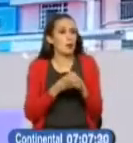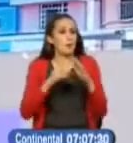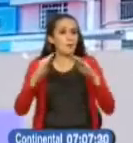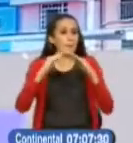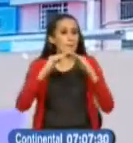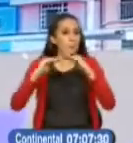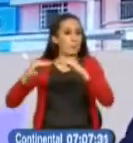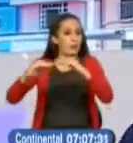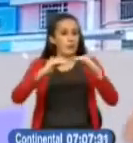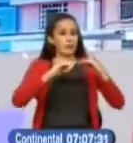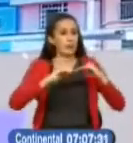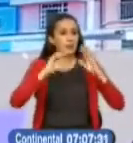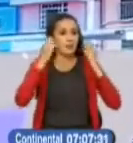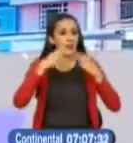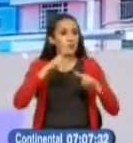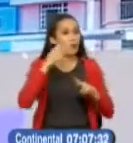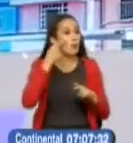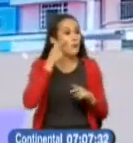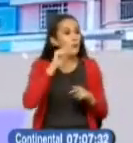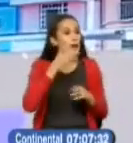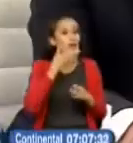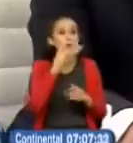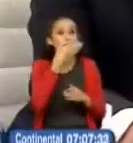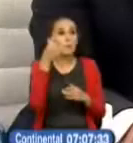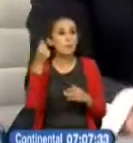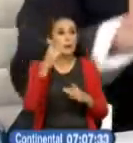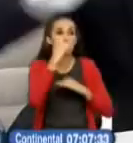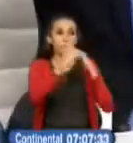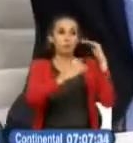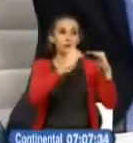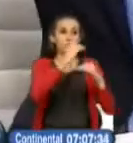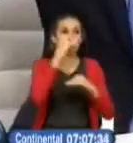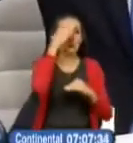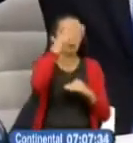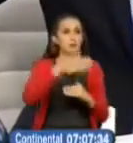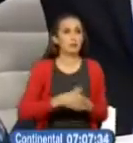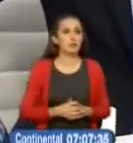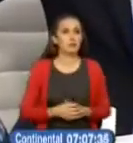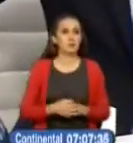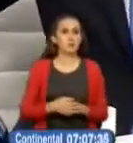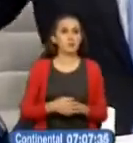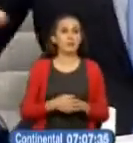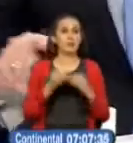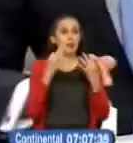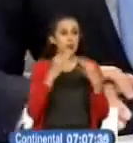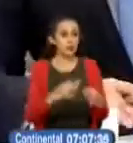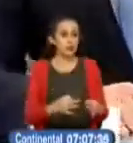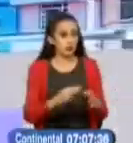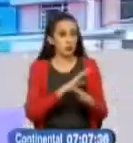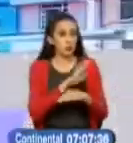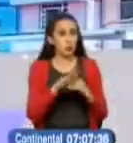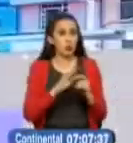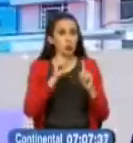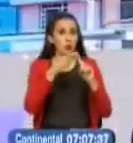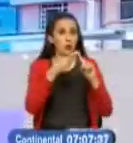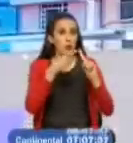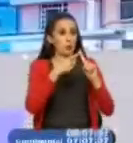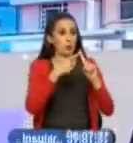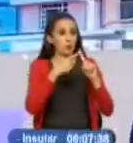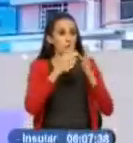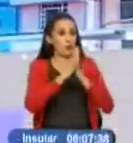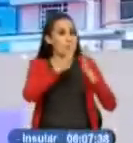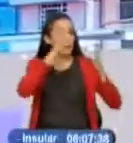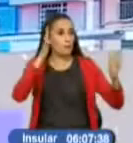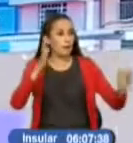y propedéutico para mejorar sus condiciones en una opción posterior. Para un siguiente semestre. Exactamente. Entonces estamos haciendo, uno, ampliando